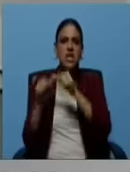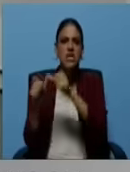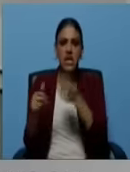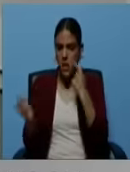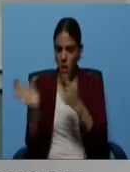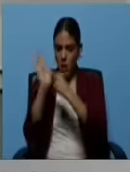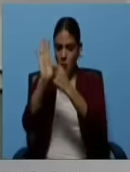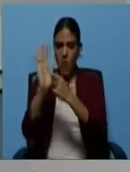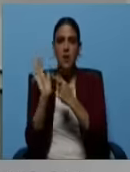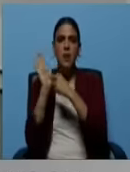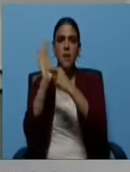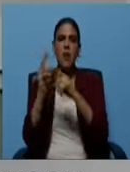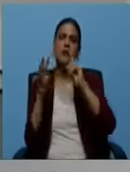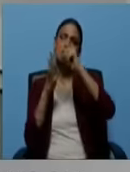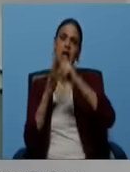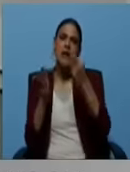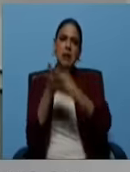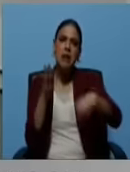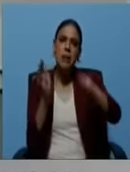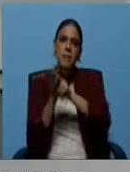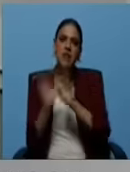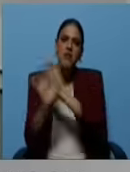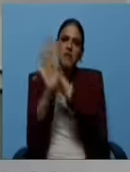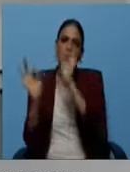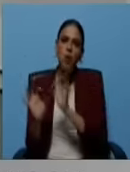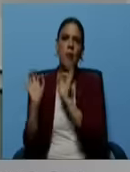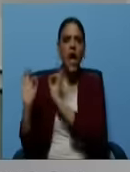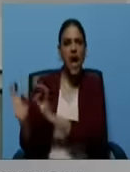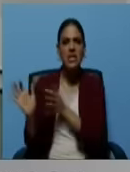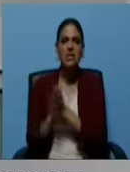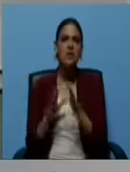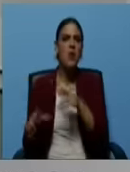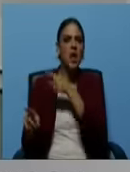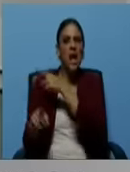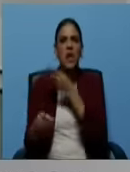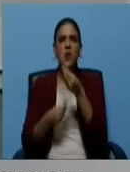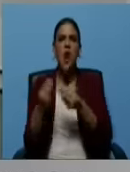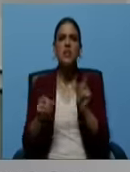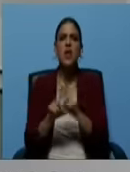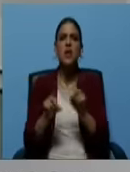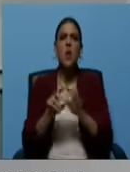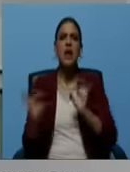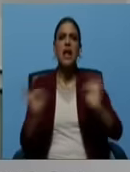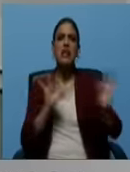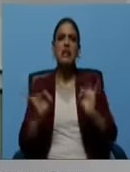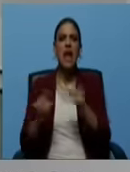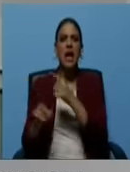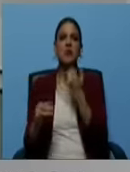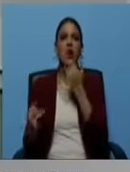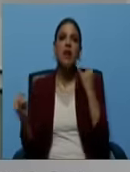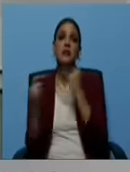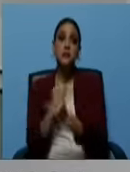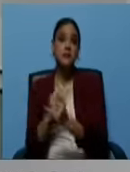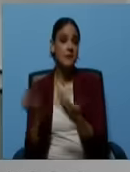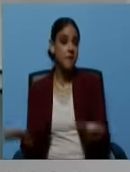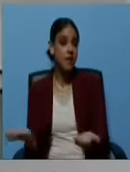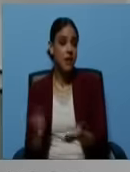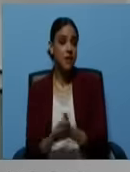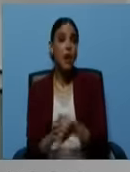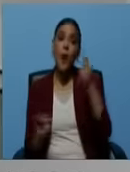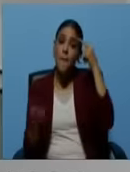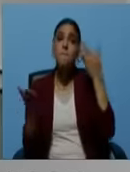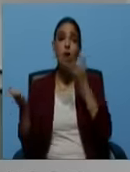refritos repetidos de ya una obra que llegó a su final. En tal motivo,